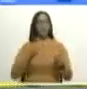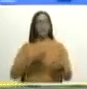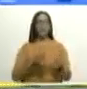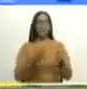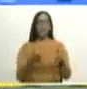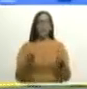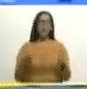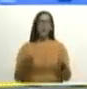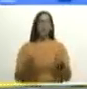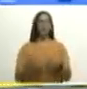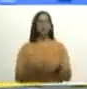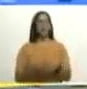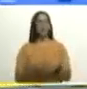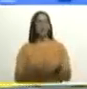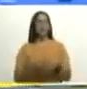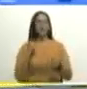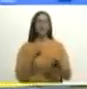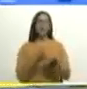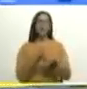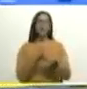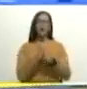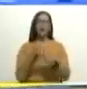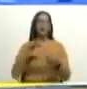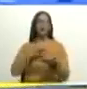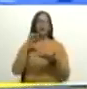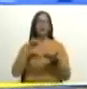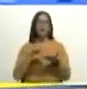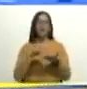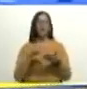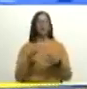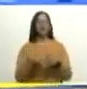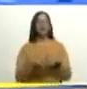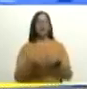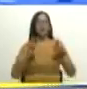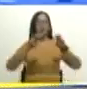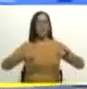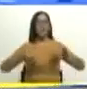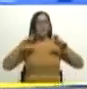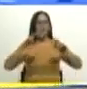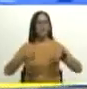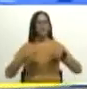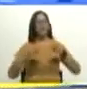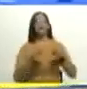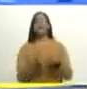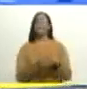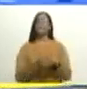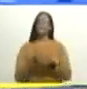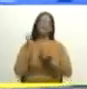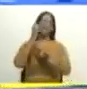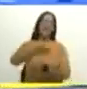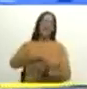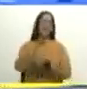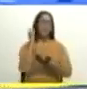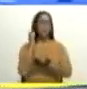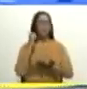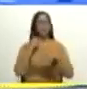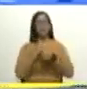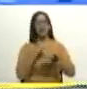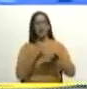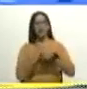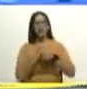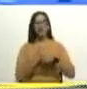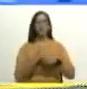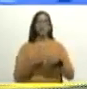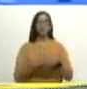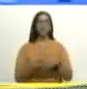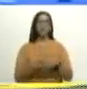logrando y hemos logrado con el trabajo nacional de campesinos, campesinas, pescadores, pescadoras, trabajadores,